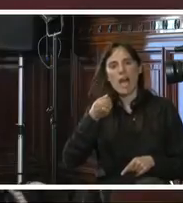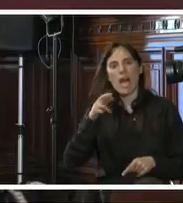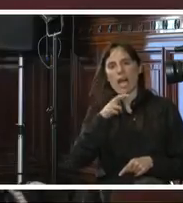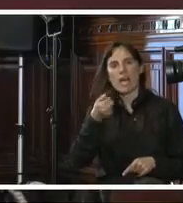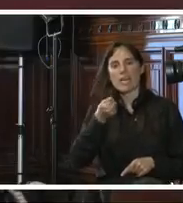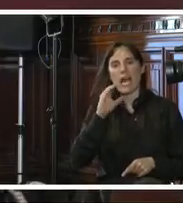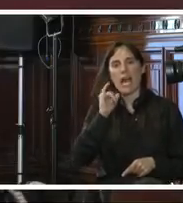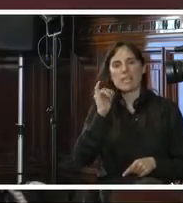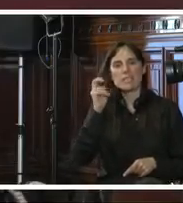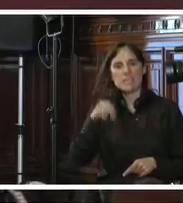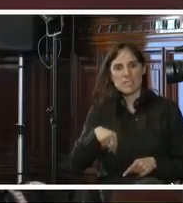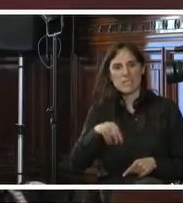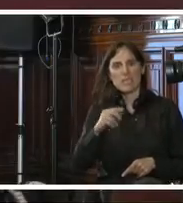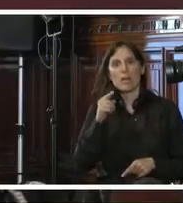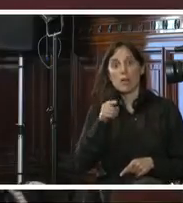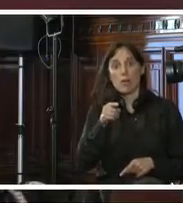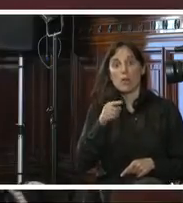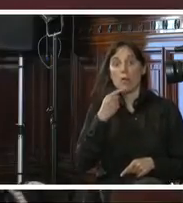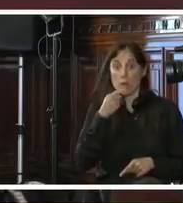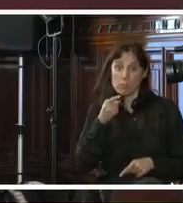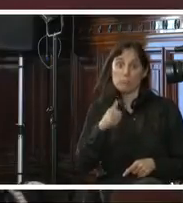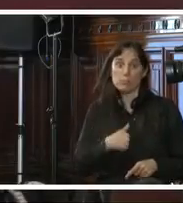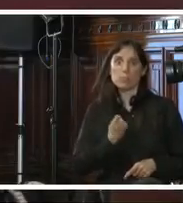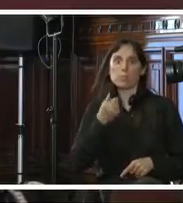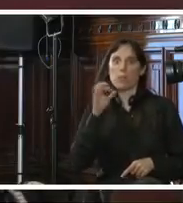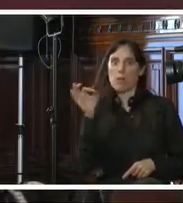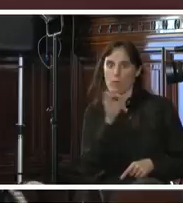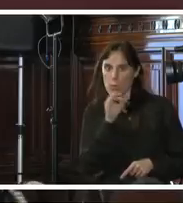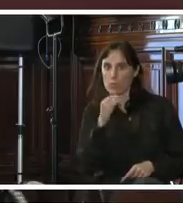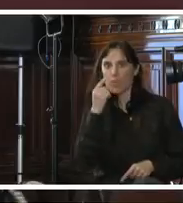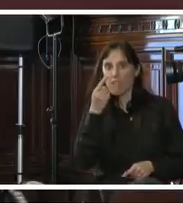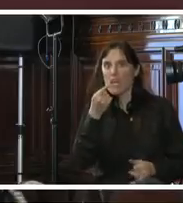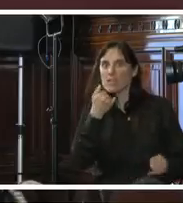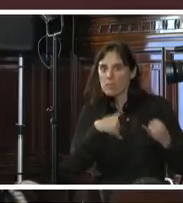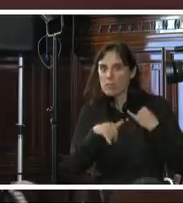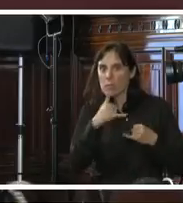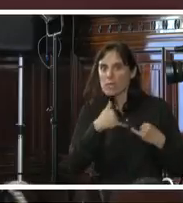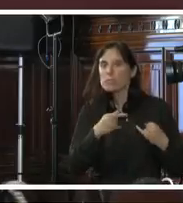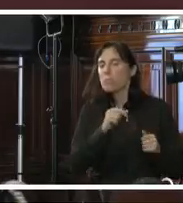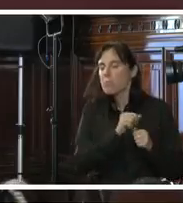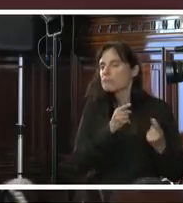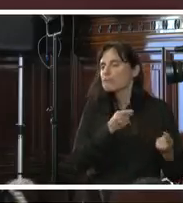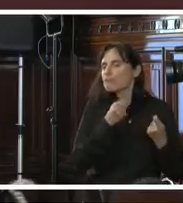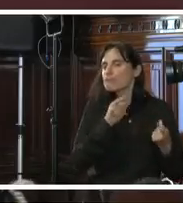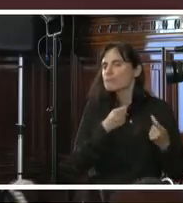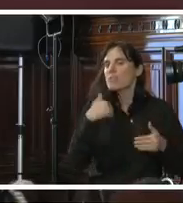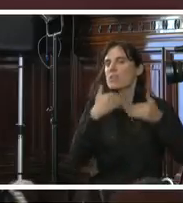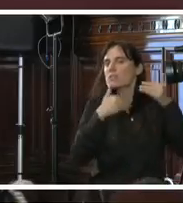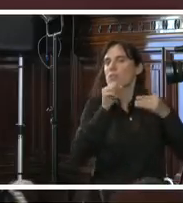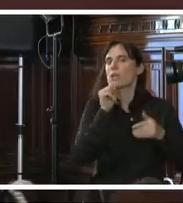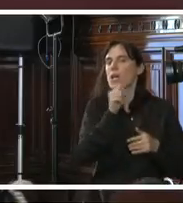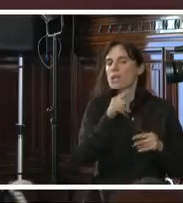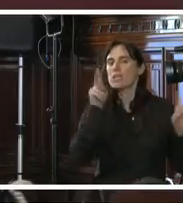fondo, que es sería una buena oportunidad justamente para escuchar, pues, desarrollar este tema